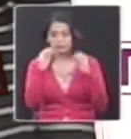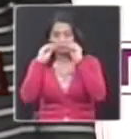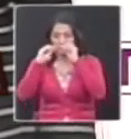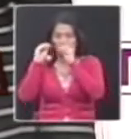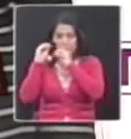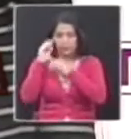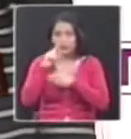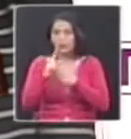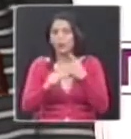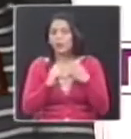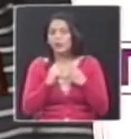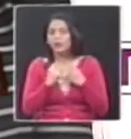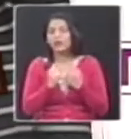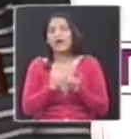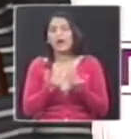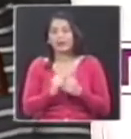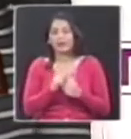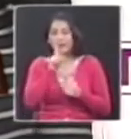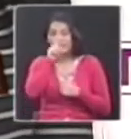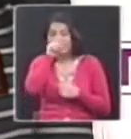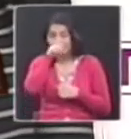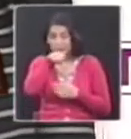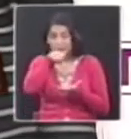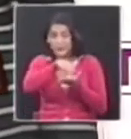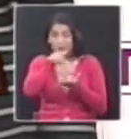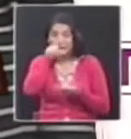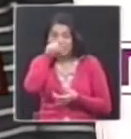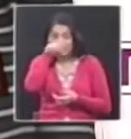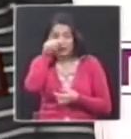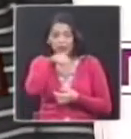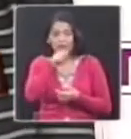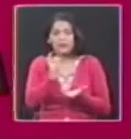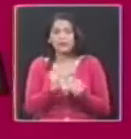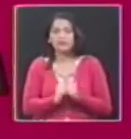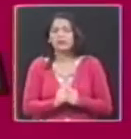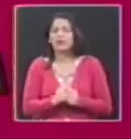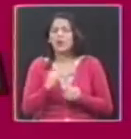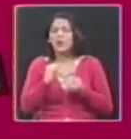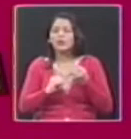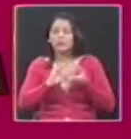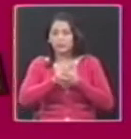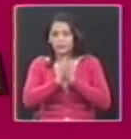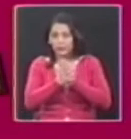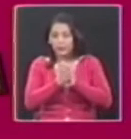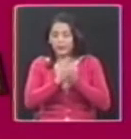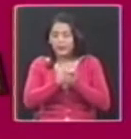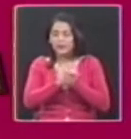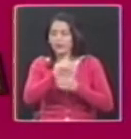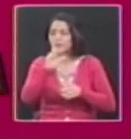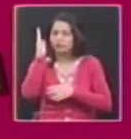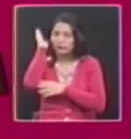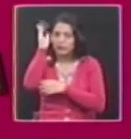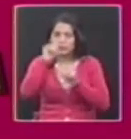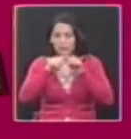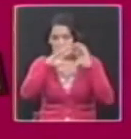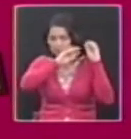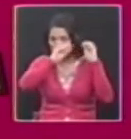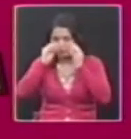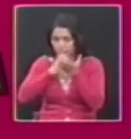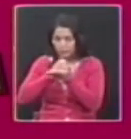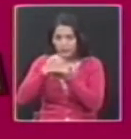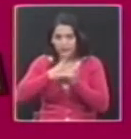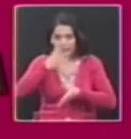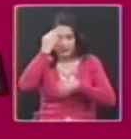la ciudad de Azogues, justamente el nuevo marco en el que se está formando a muchos docentes docentes, ¿no? Entonces, tanto la red Infodesarrollo